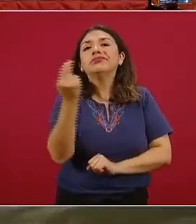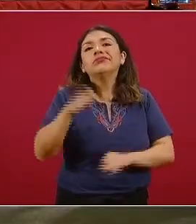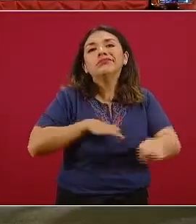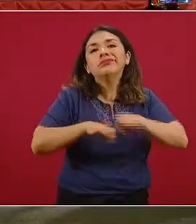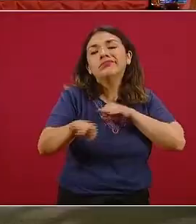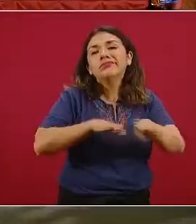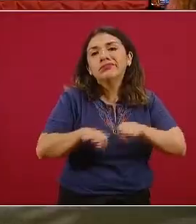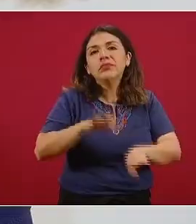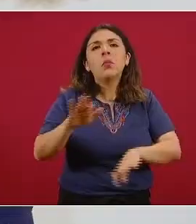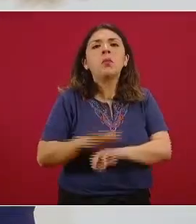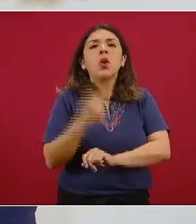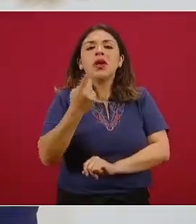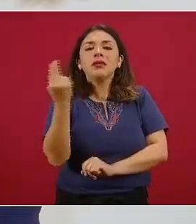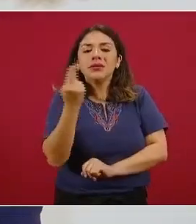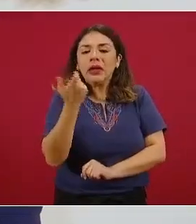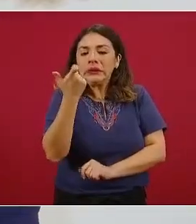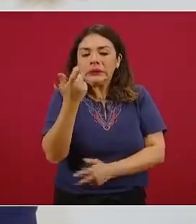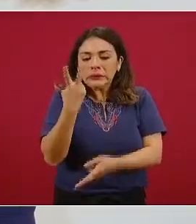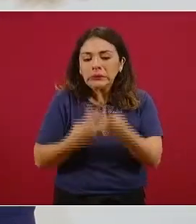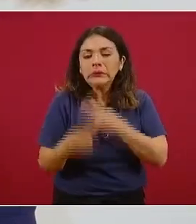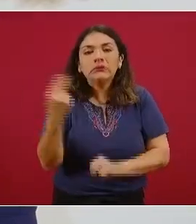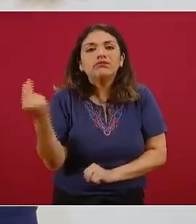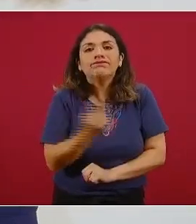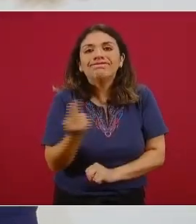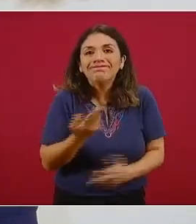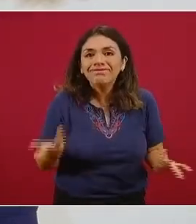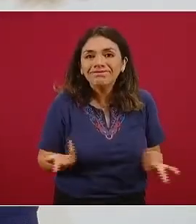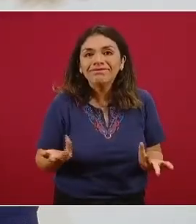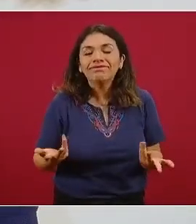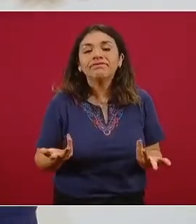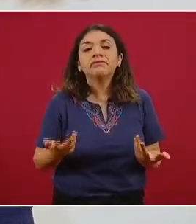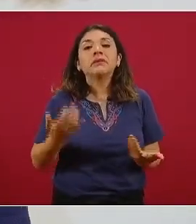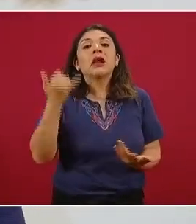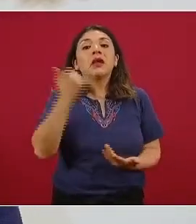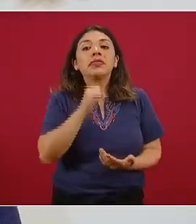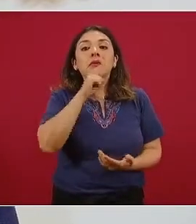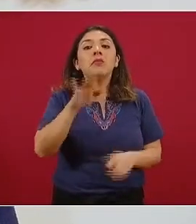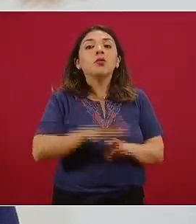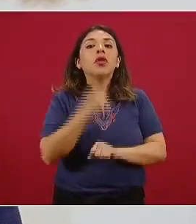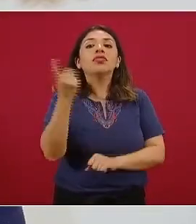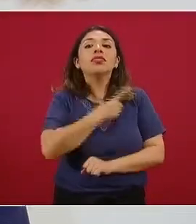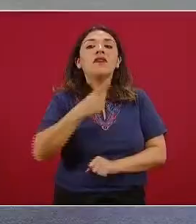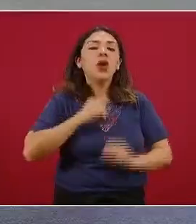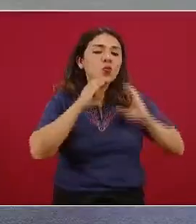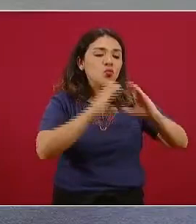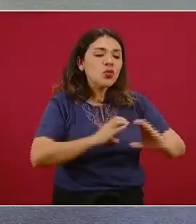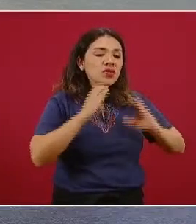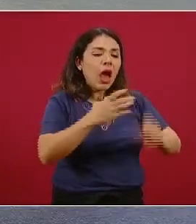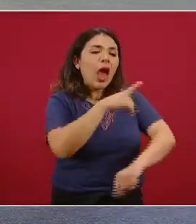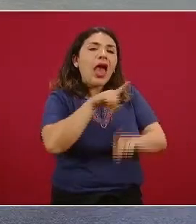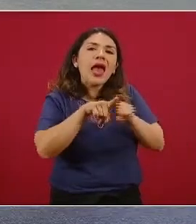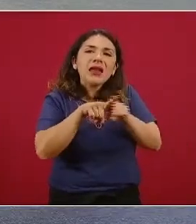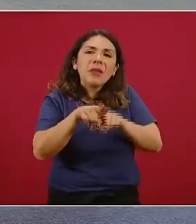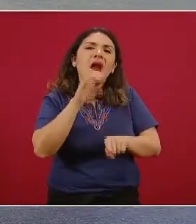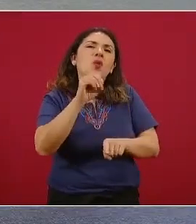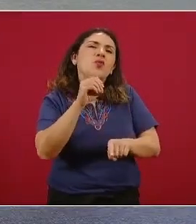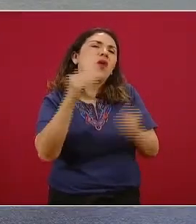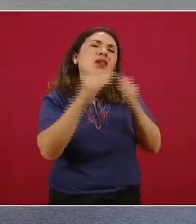trabajar, por necesidad de llevar dinero a casa, y por tener que cuidar a hermanitos y a otros en